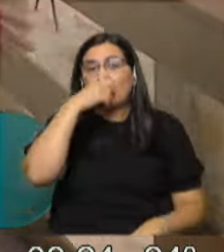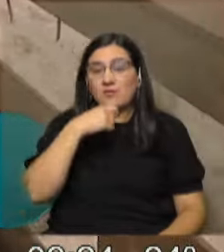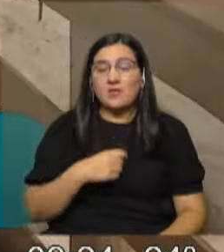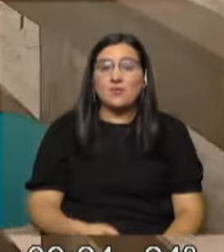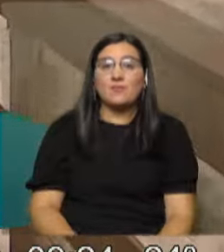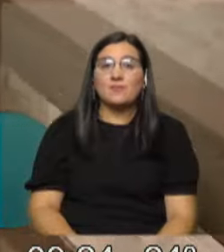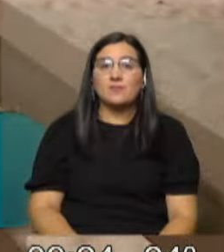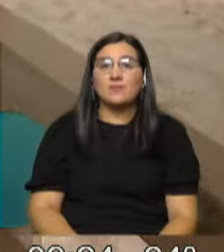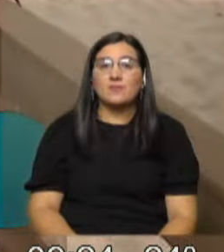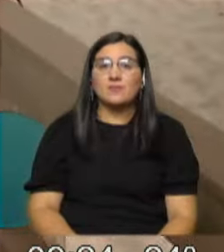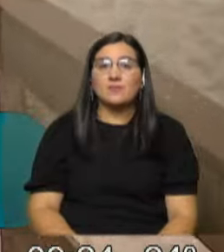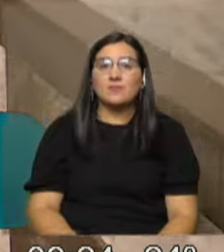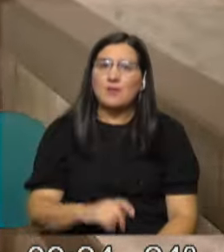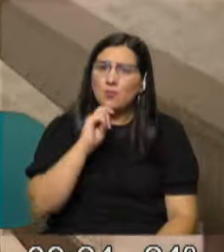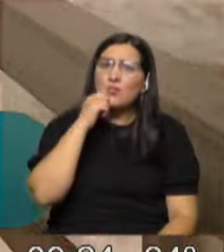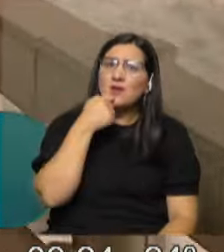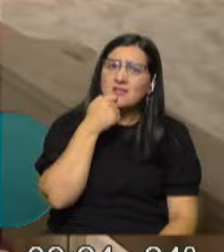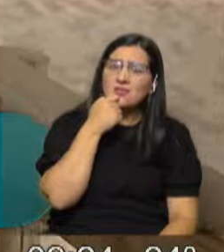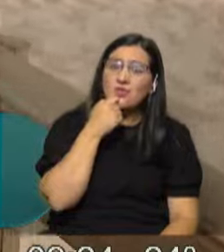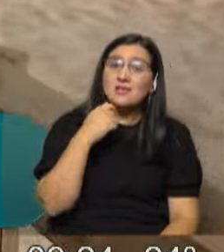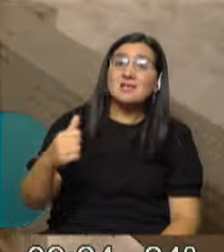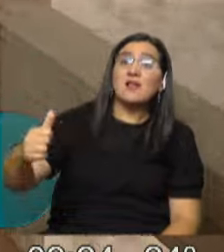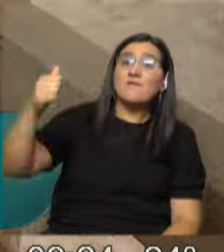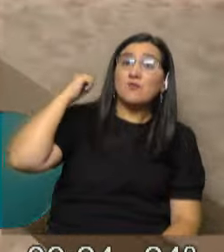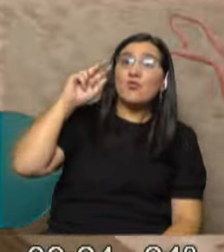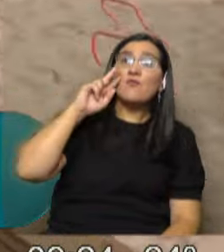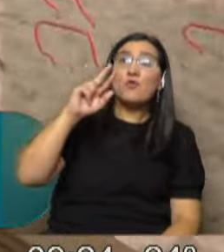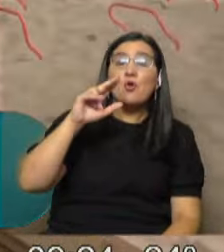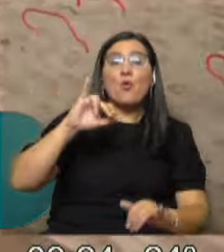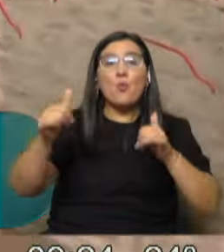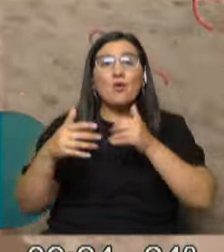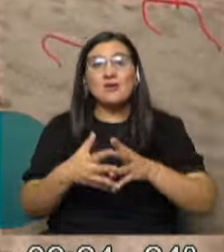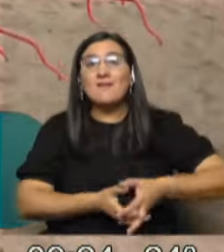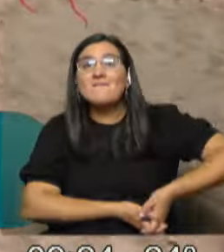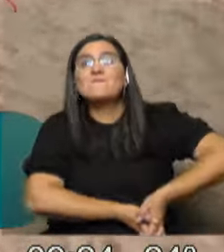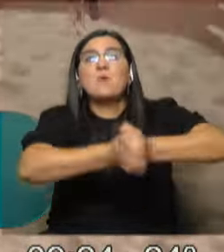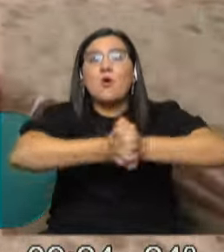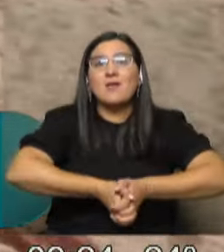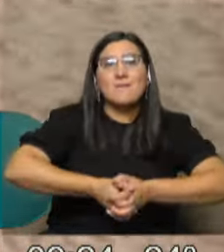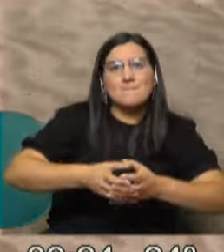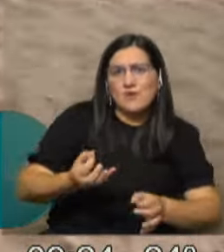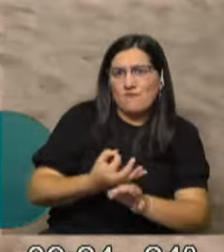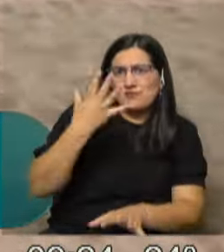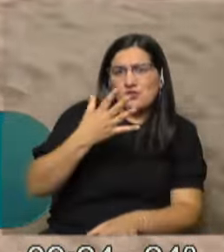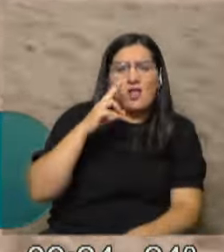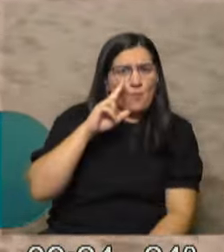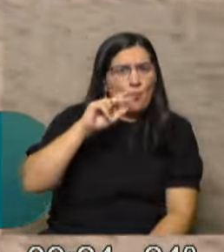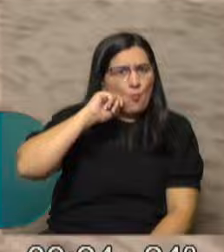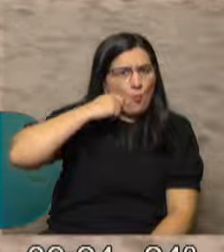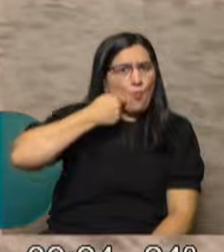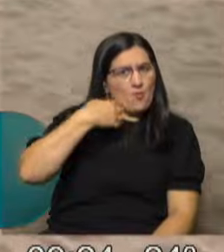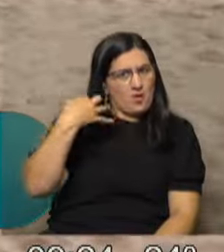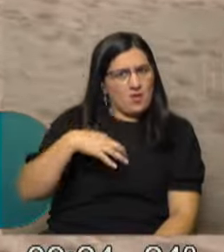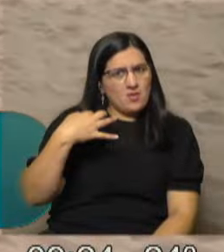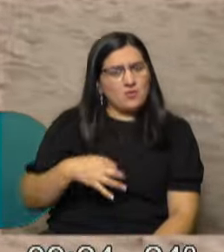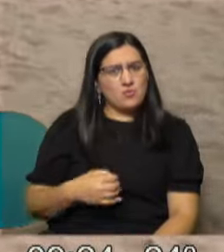también. Está increíble. Y allá atrás, Fito, veo los jugadores de vóley profesionales que no sabe lo que es eso, ¿no? Mirá que hay que